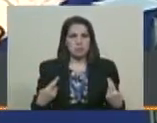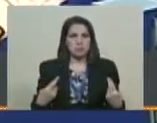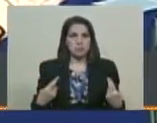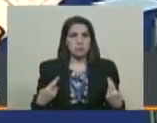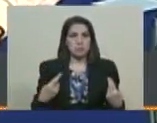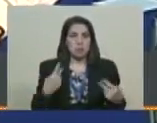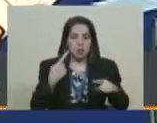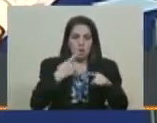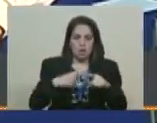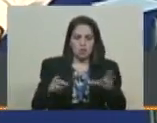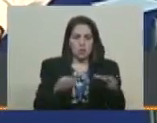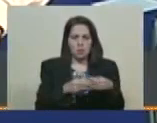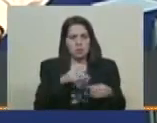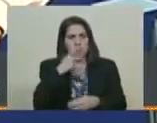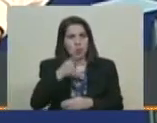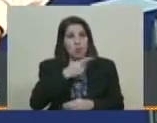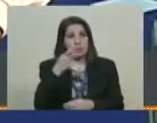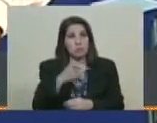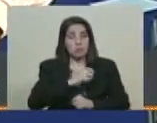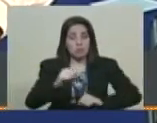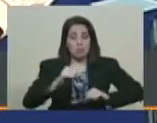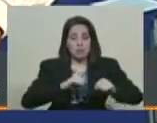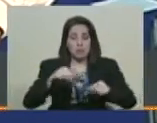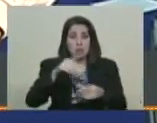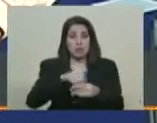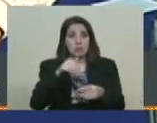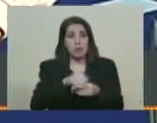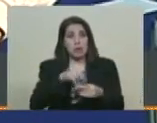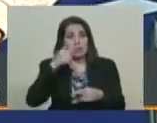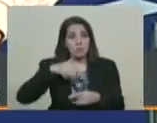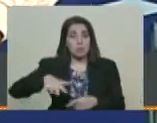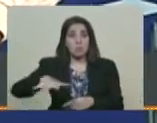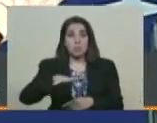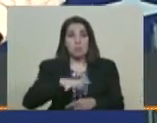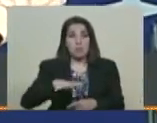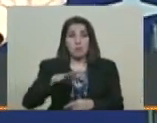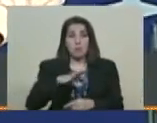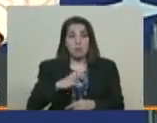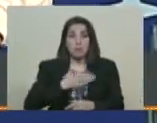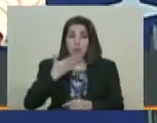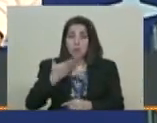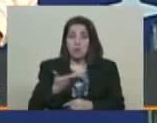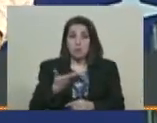ORA, del Movimiento Electoral del Pueblo, de Podemos.